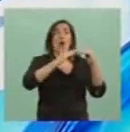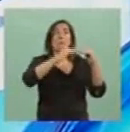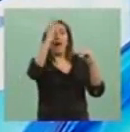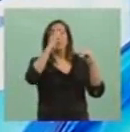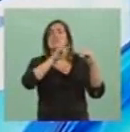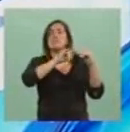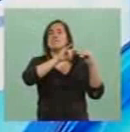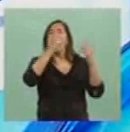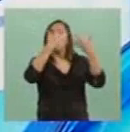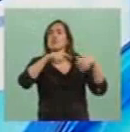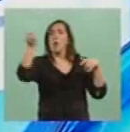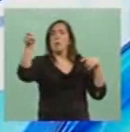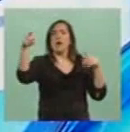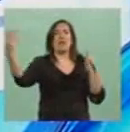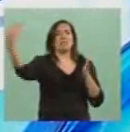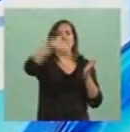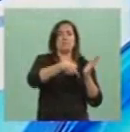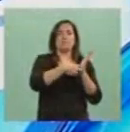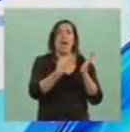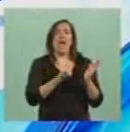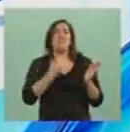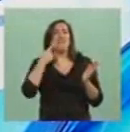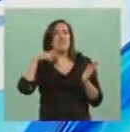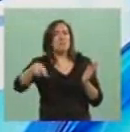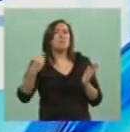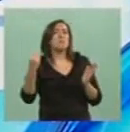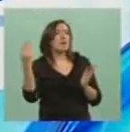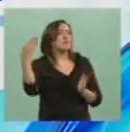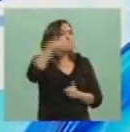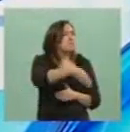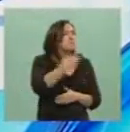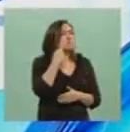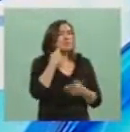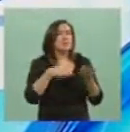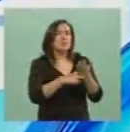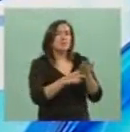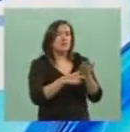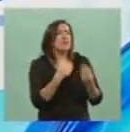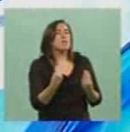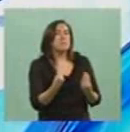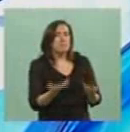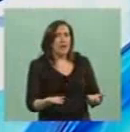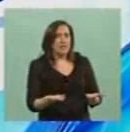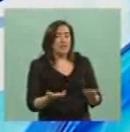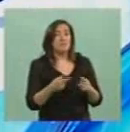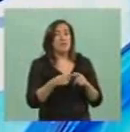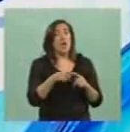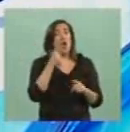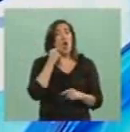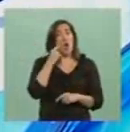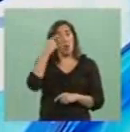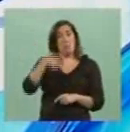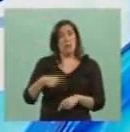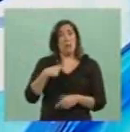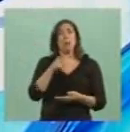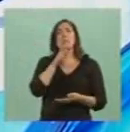AFIP y te hacen una inspección integral para ver qué está pasando. Me llama la atención que este señor, aparte el que aparecía como empleado,